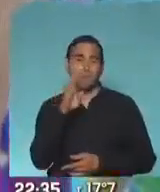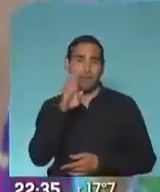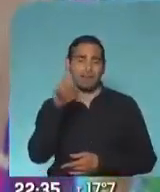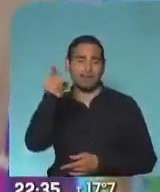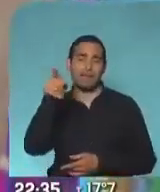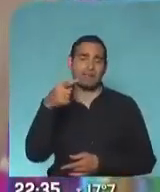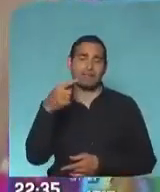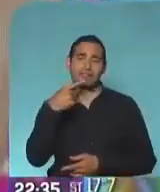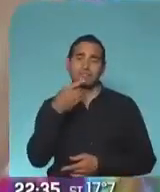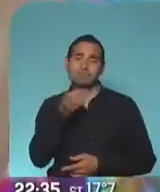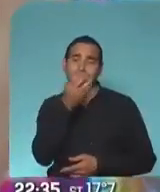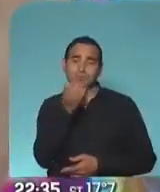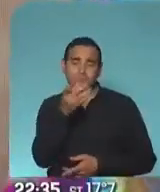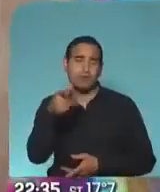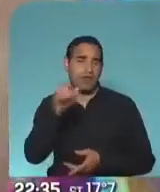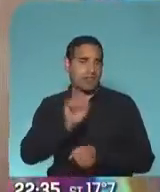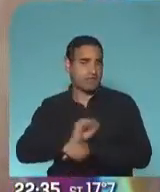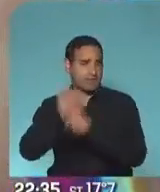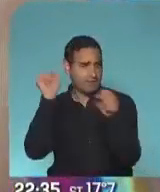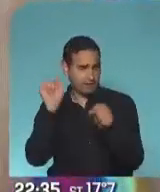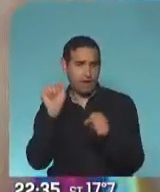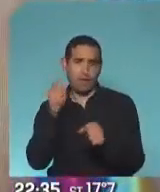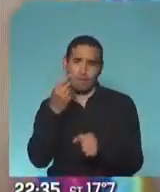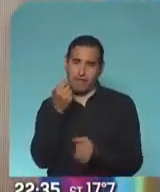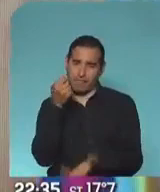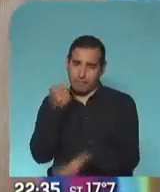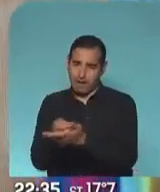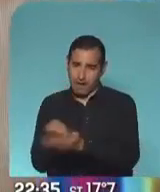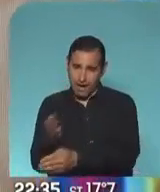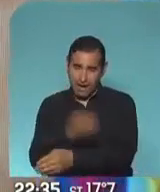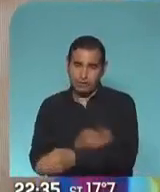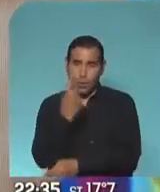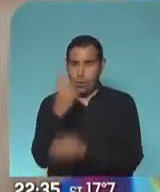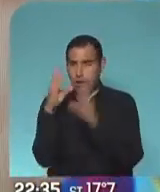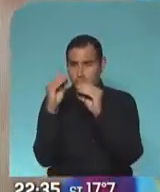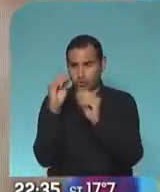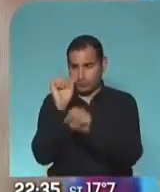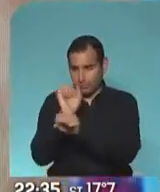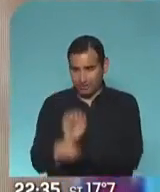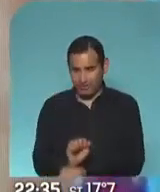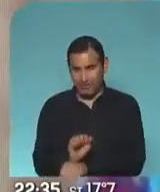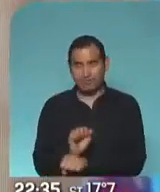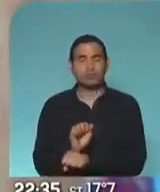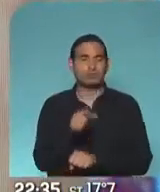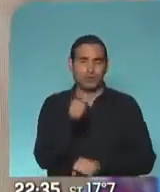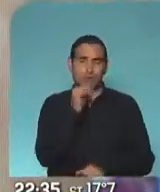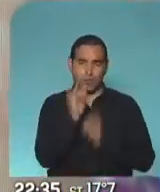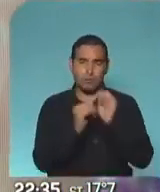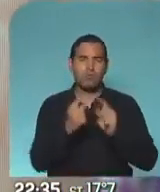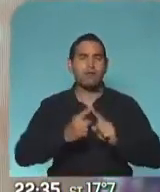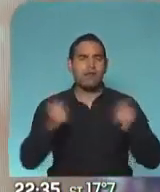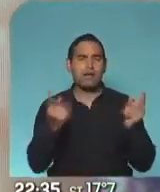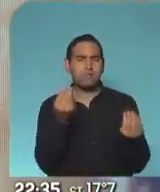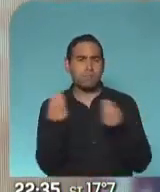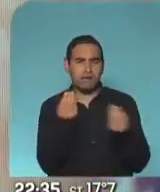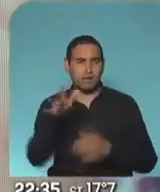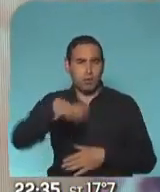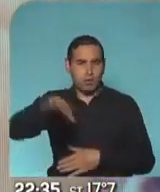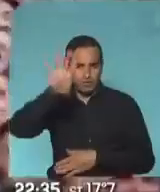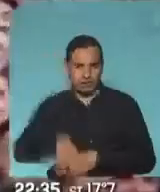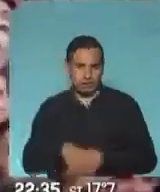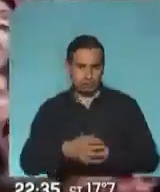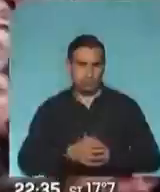y quedó en libertad bajo fianza después de haber pasado una noche en prisión. Estos son los detalles de lo que ocurre en